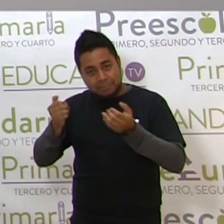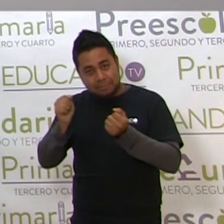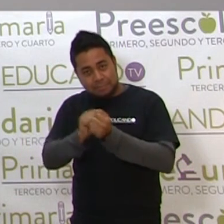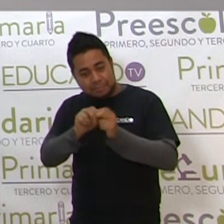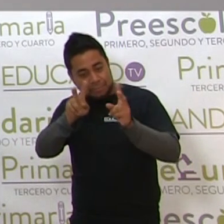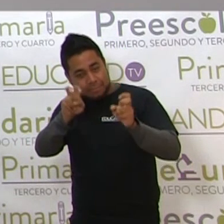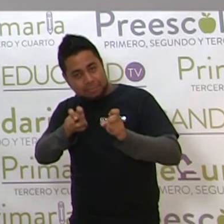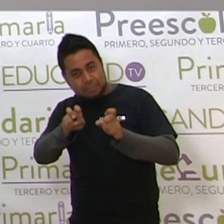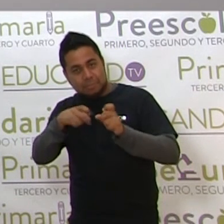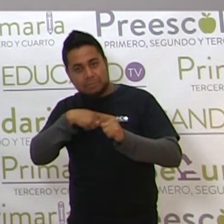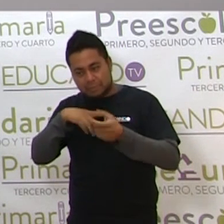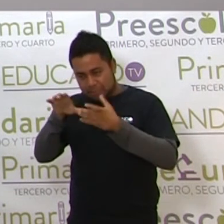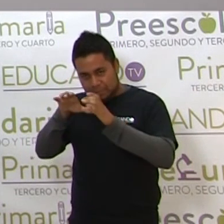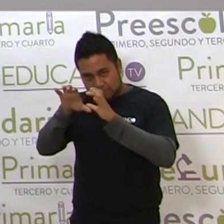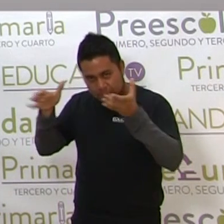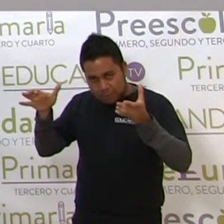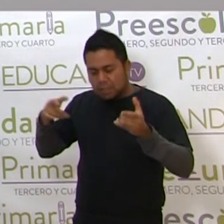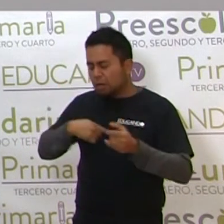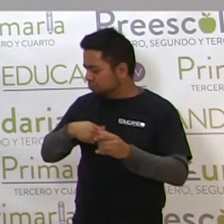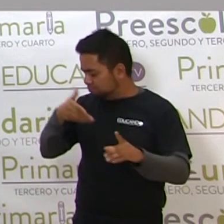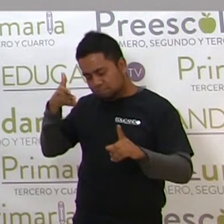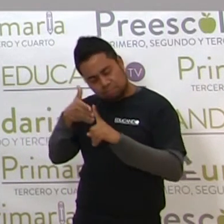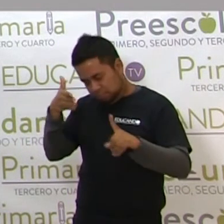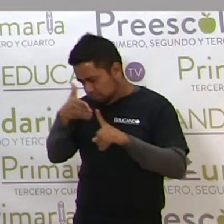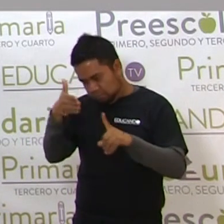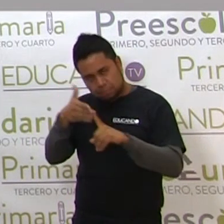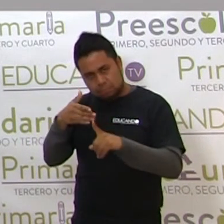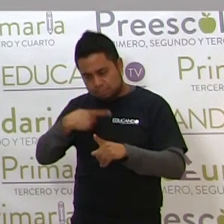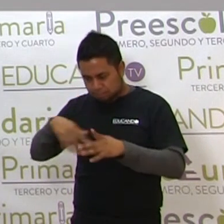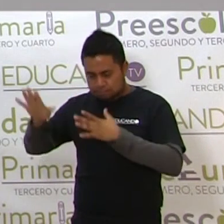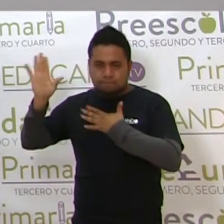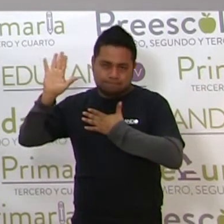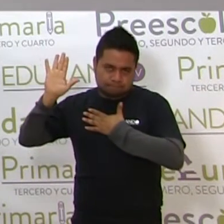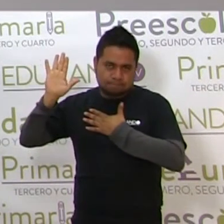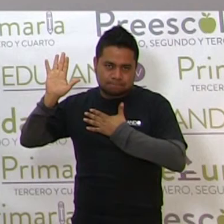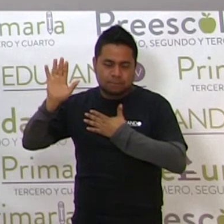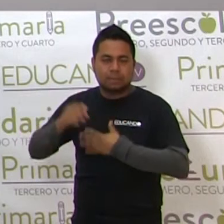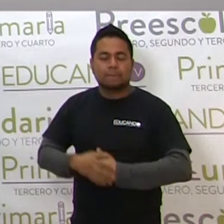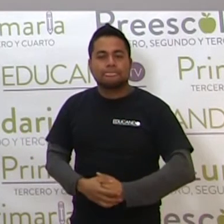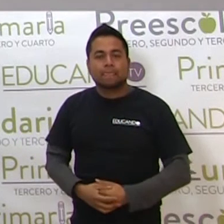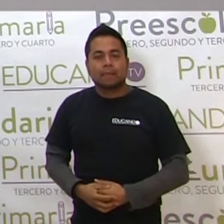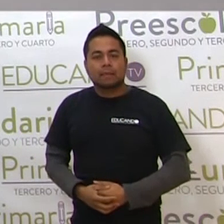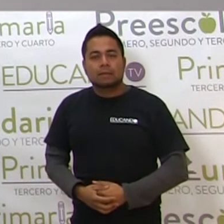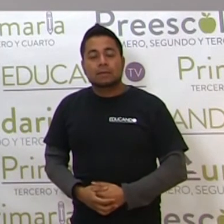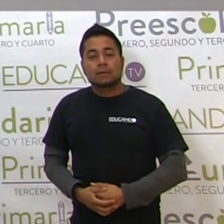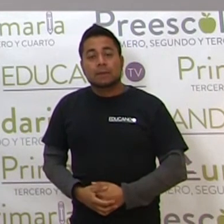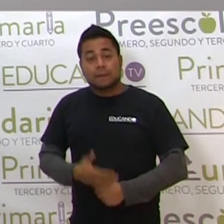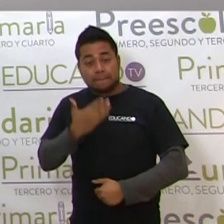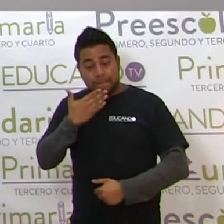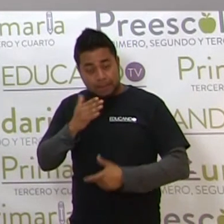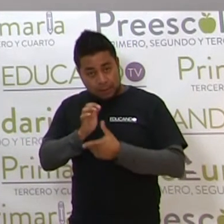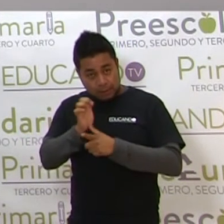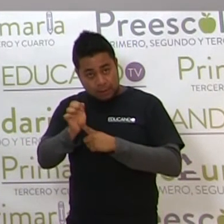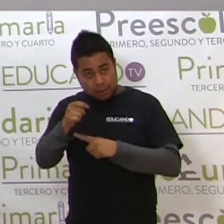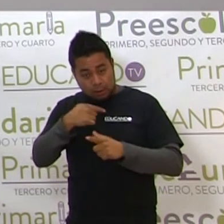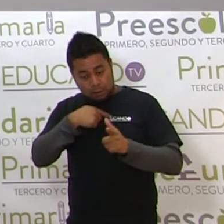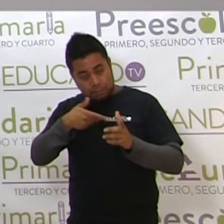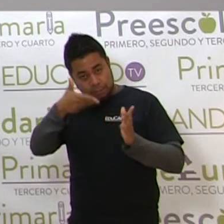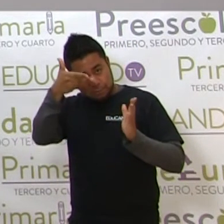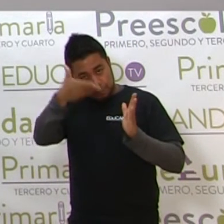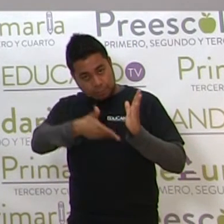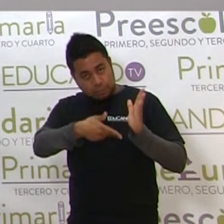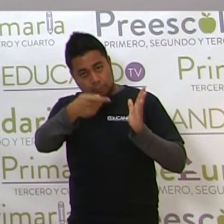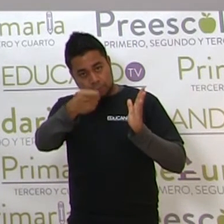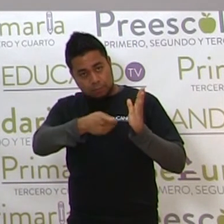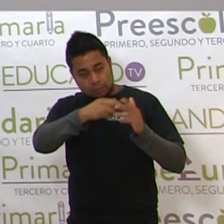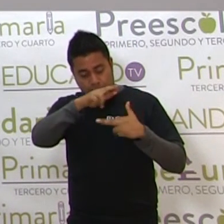el tema de mi comunidad te prometo que vamos a hablar de la costa tienes mi palabra Entonces les voy a presentar a una